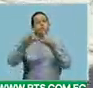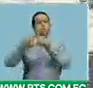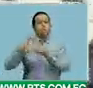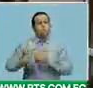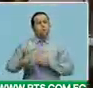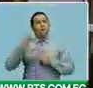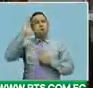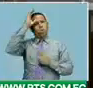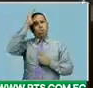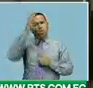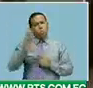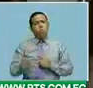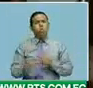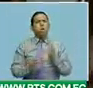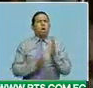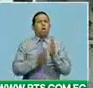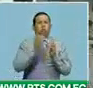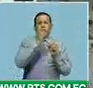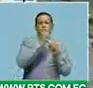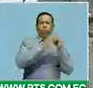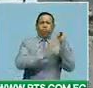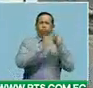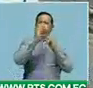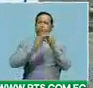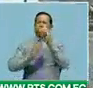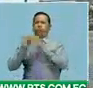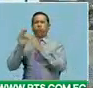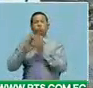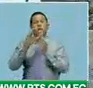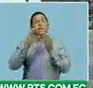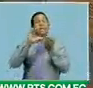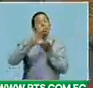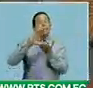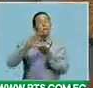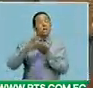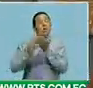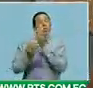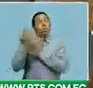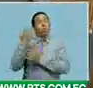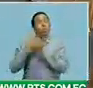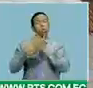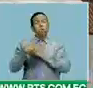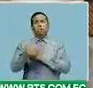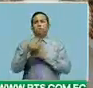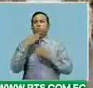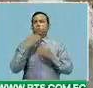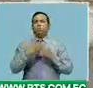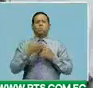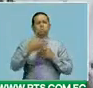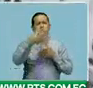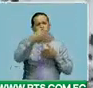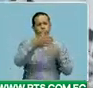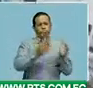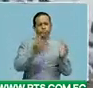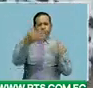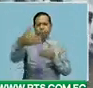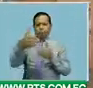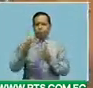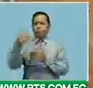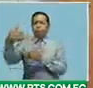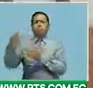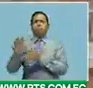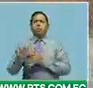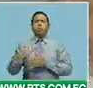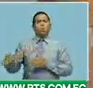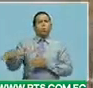arquitectura, particularmente en el centro histórico, donde conserva su trazado en cuadras perpendiculares, propias de los